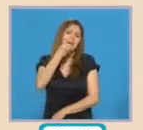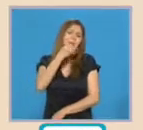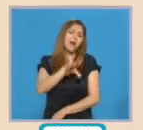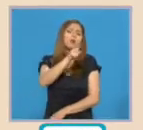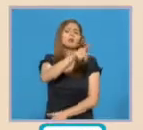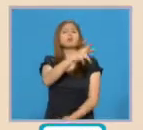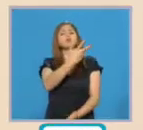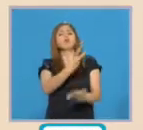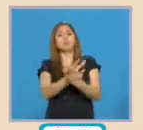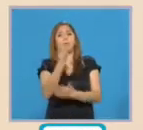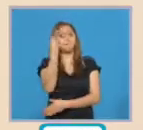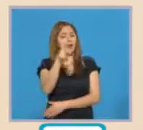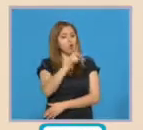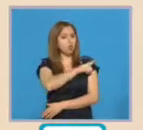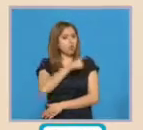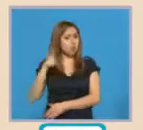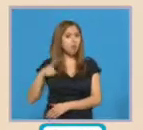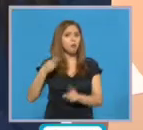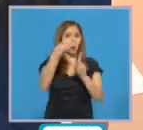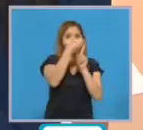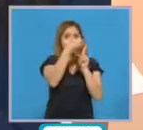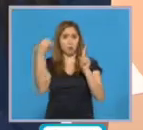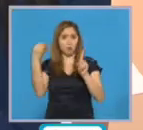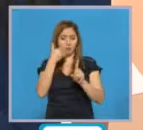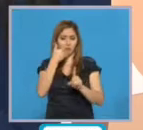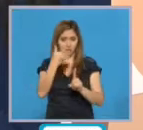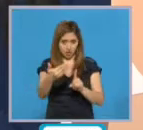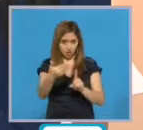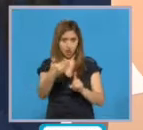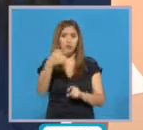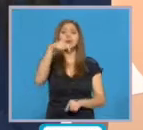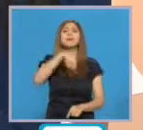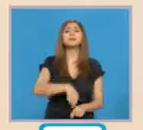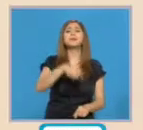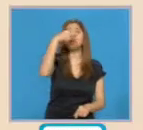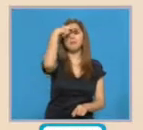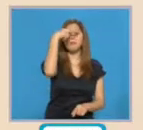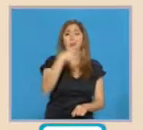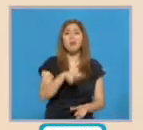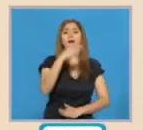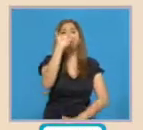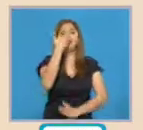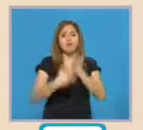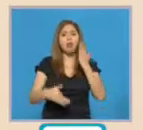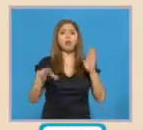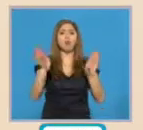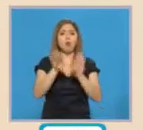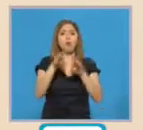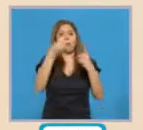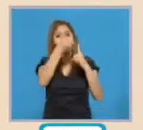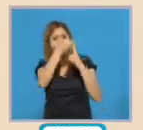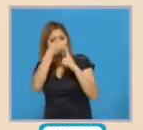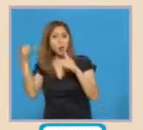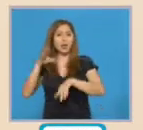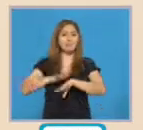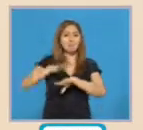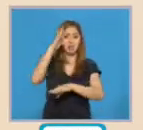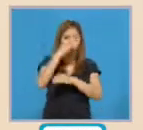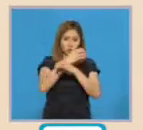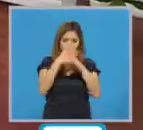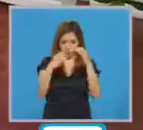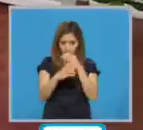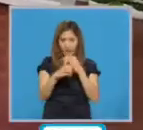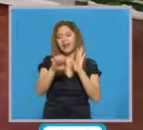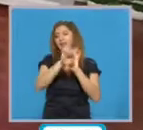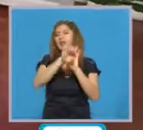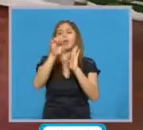también debes de tener mucha disciplina. Nosotros los mexicanos todavía nos falta disciplinarnos para muchas cosas. Por ejemplo, cuando